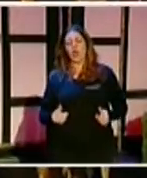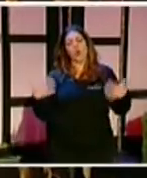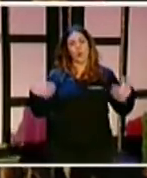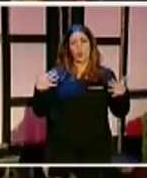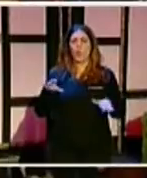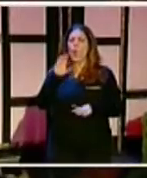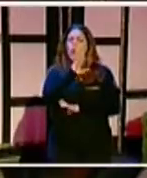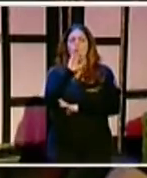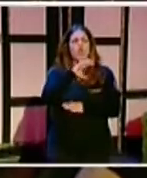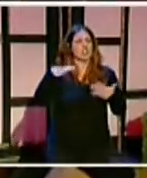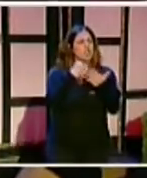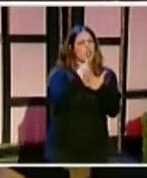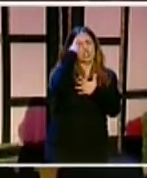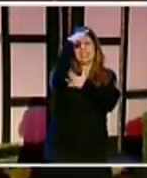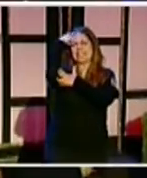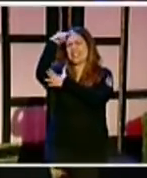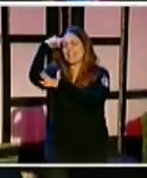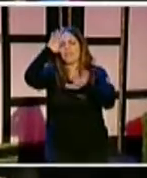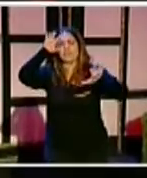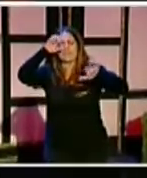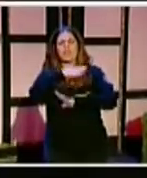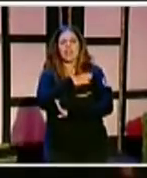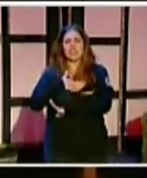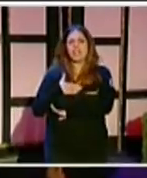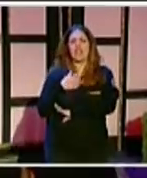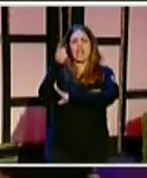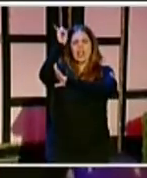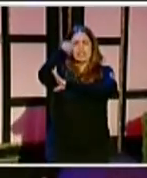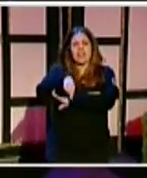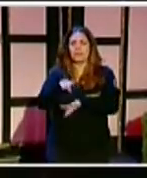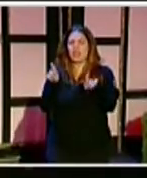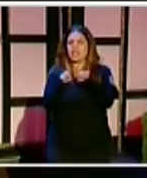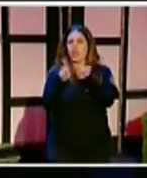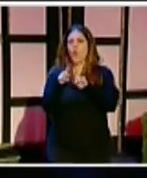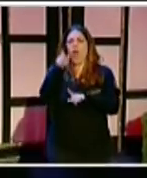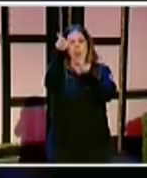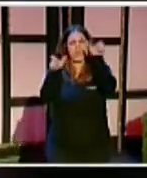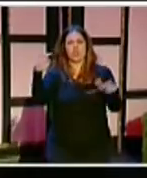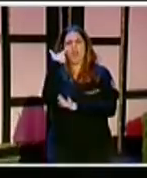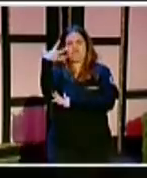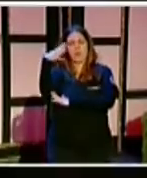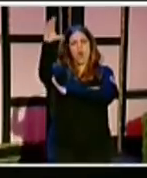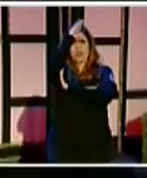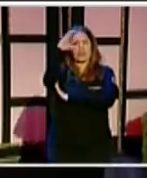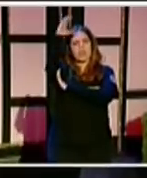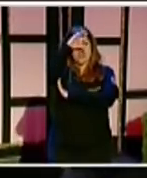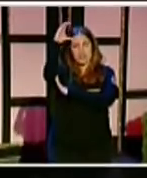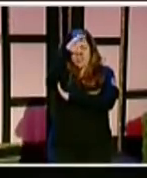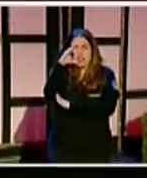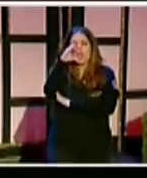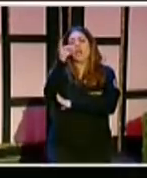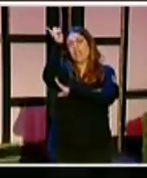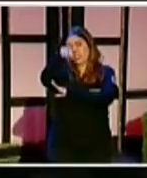García. ¿Las escuchamos? Que ha sido capaz de desarrollar mentes como Einstein, Copérnico, Belén Esteban y Paquirrín,